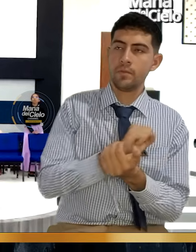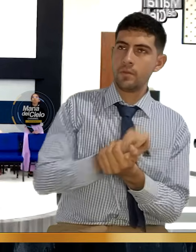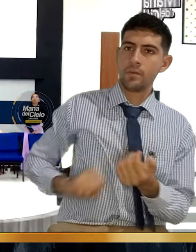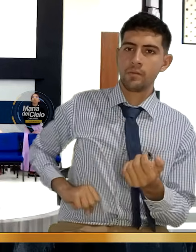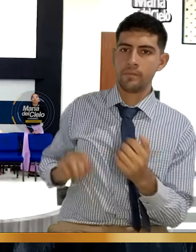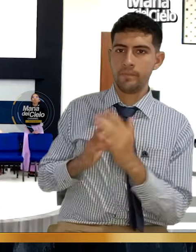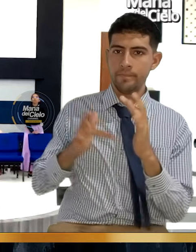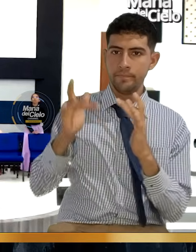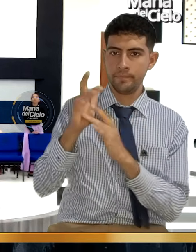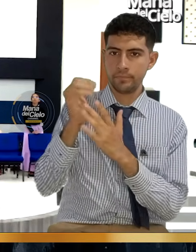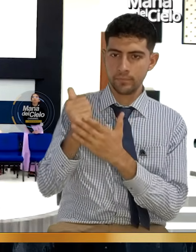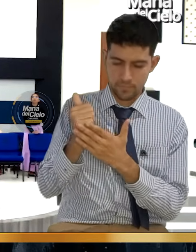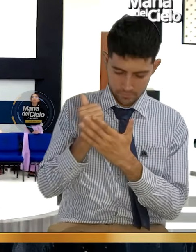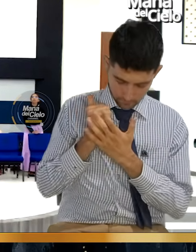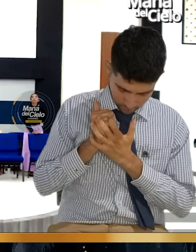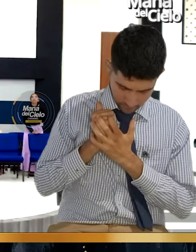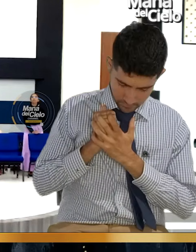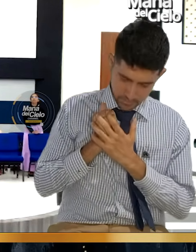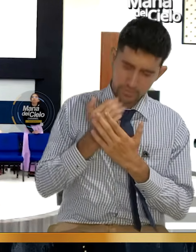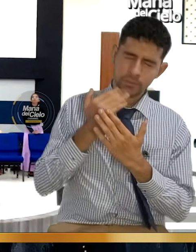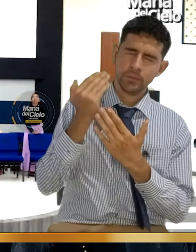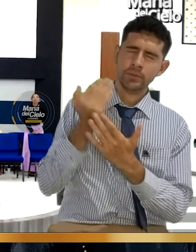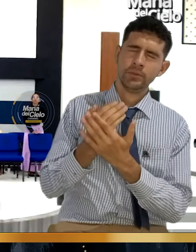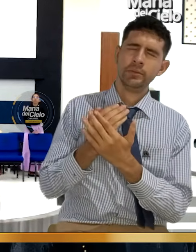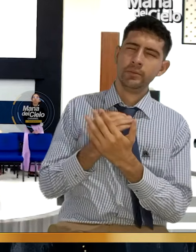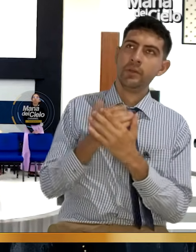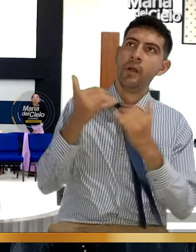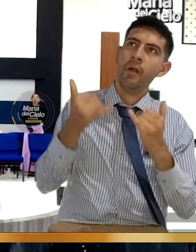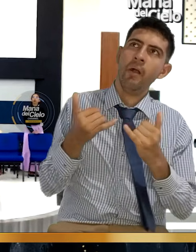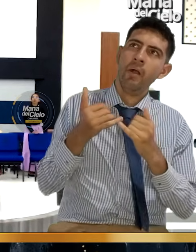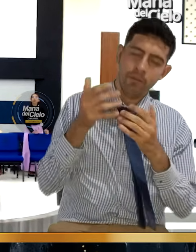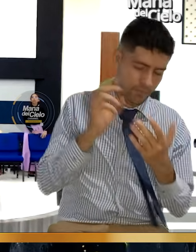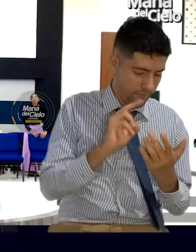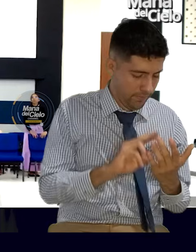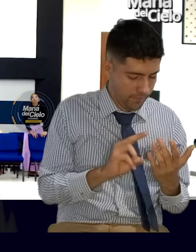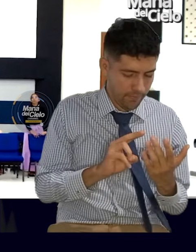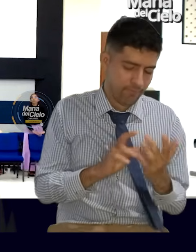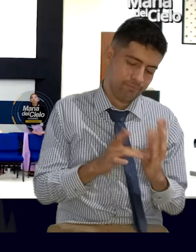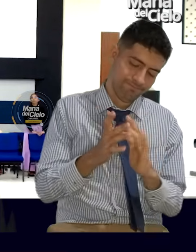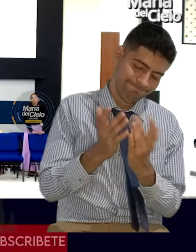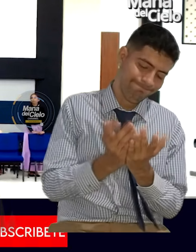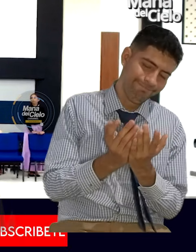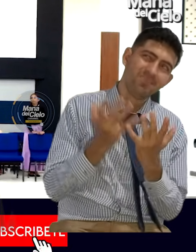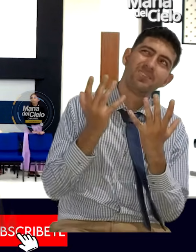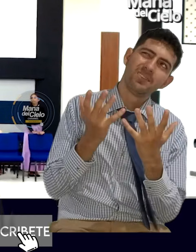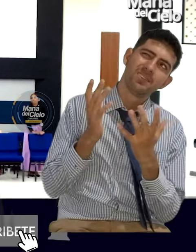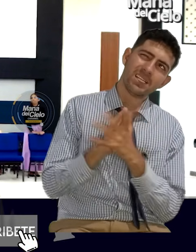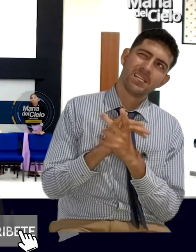meter por acá y usted le sale con la palabra. Amén. Porque el diablo también sabe